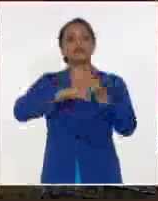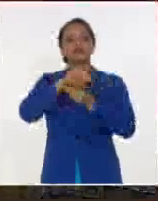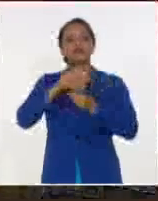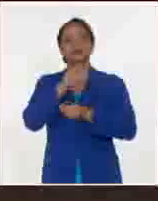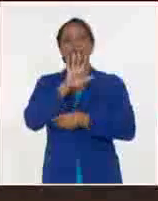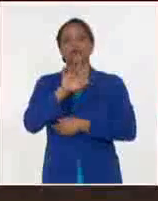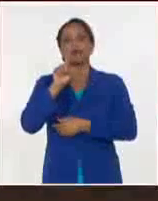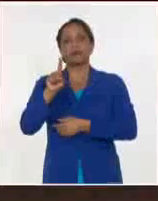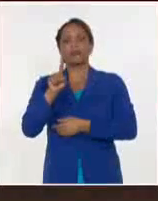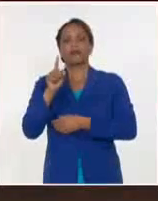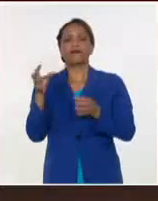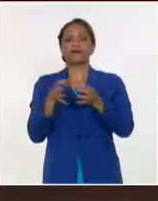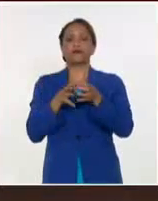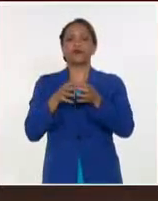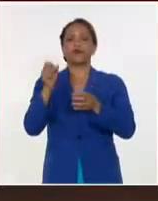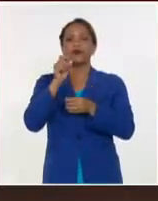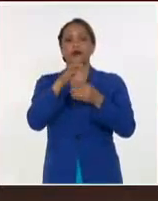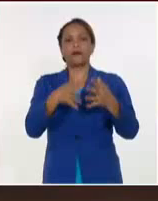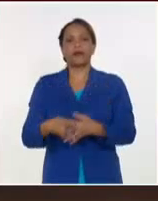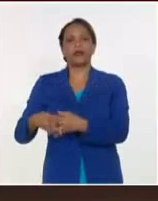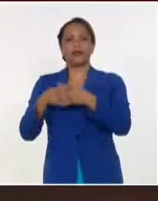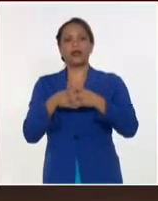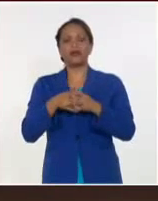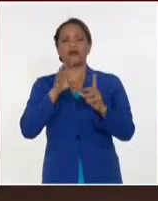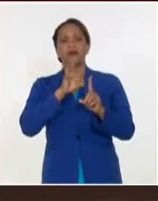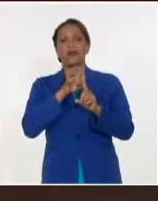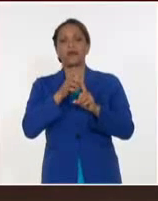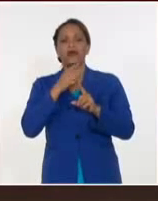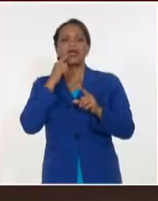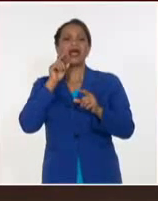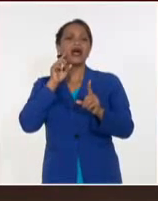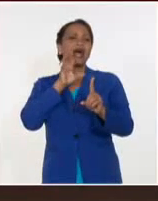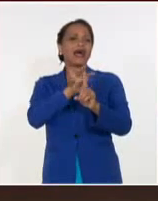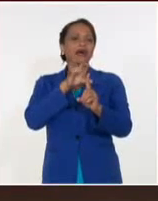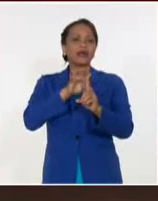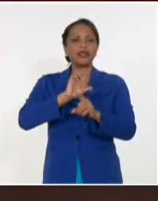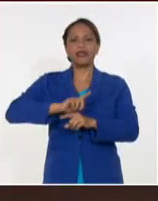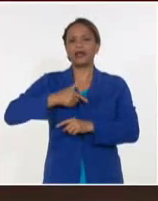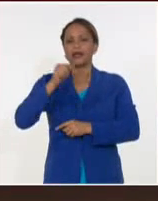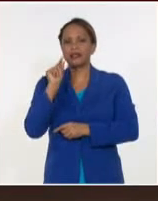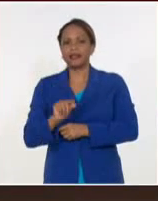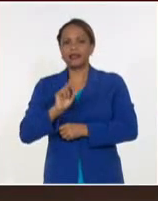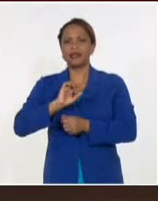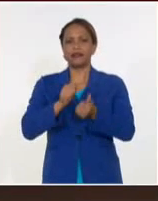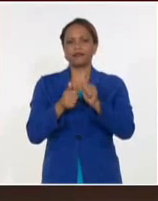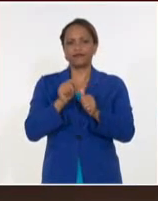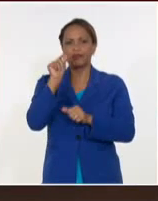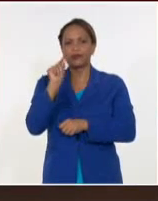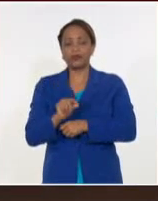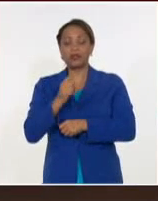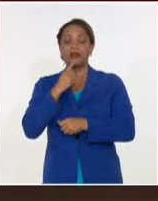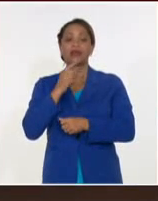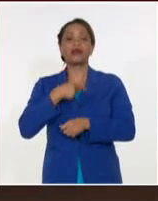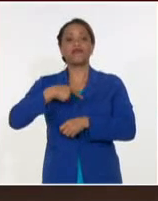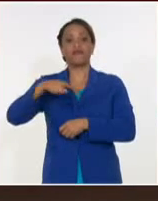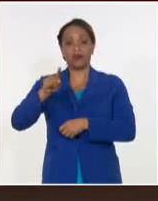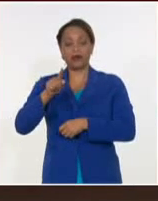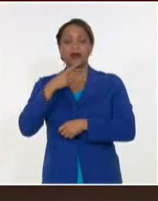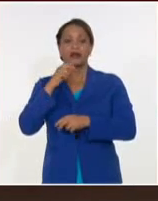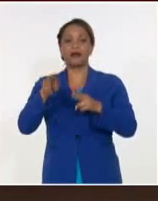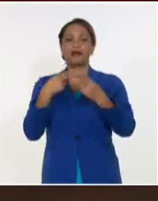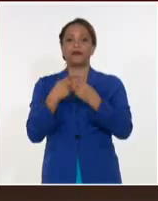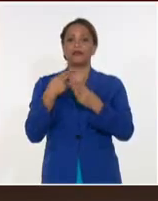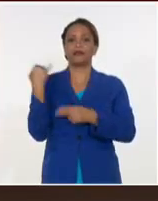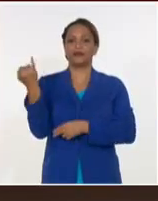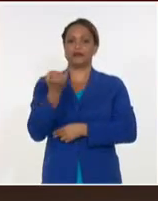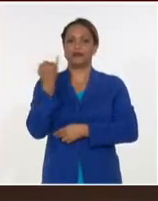Unión Americana y acosan y agreden a los artistas y deportistas que nos representan en escenarios y eventos